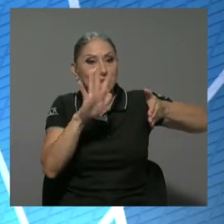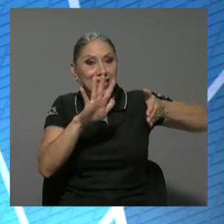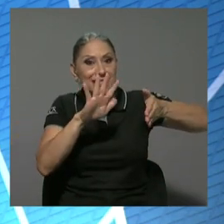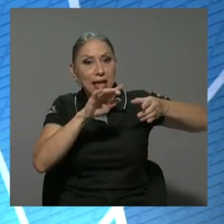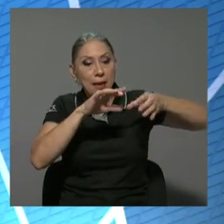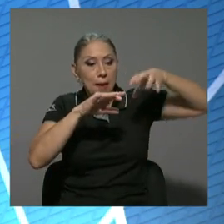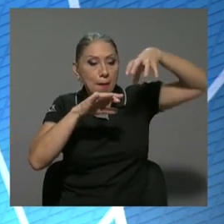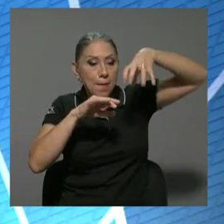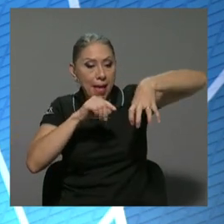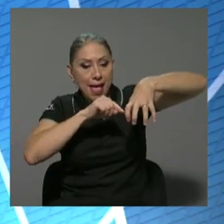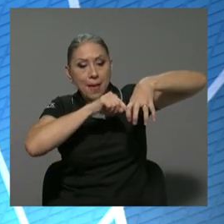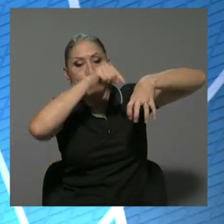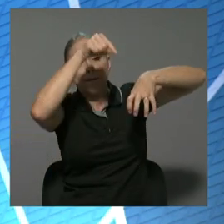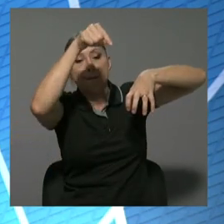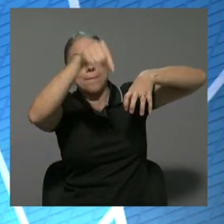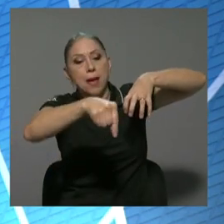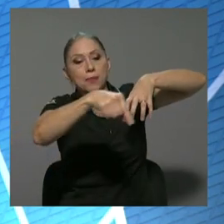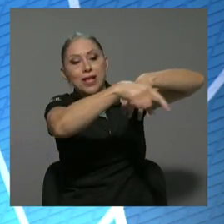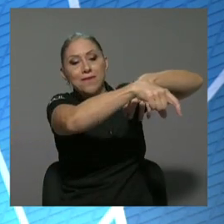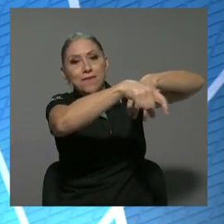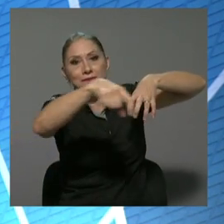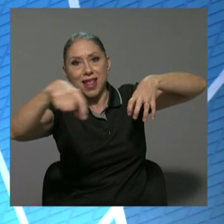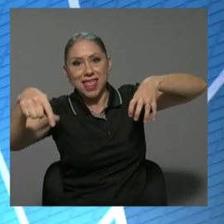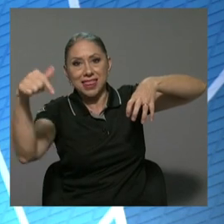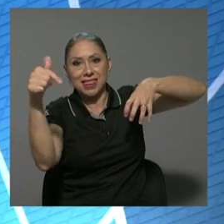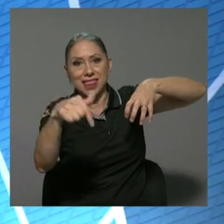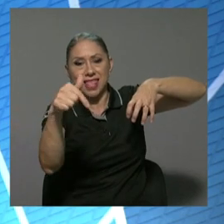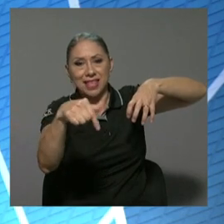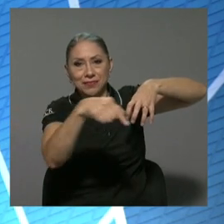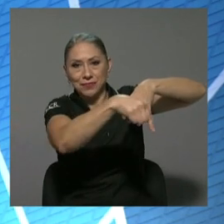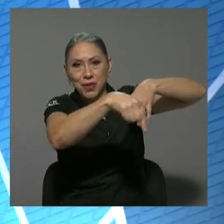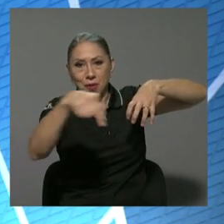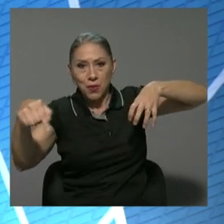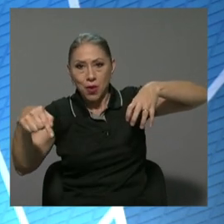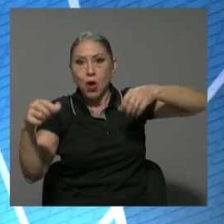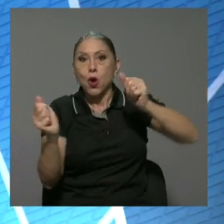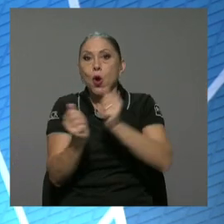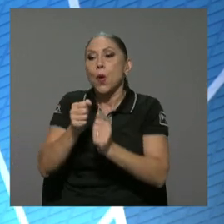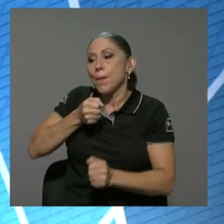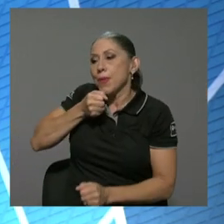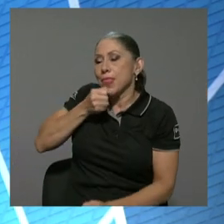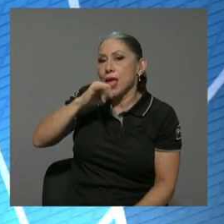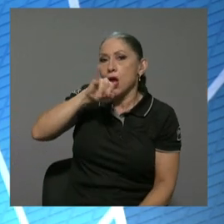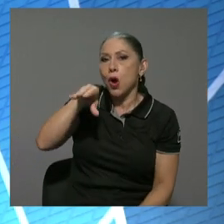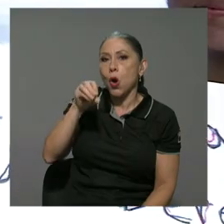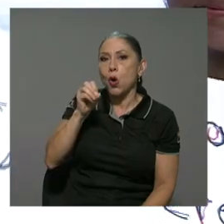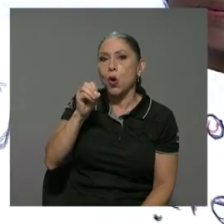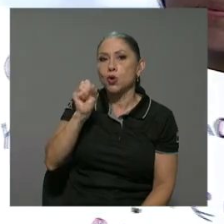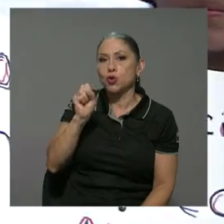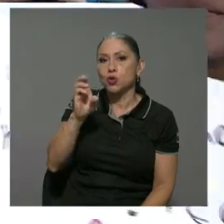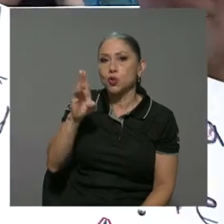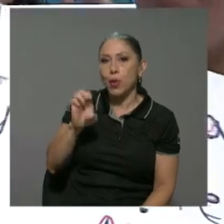calle que pasa al frente de Canal 15 con Josué Hernández. Adelante, Josué.